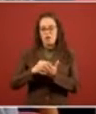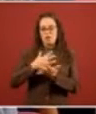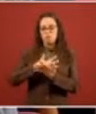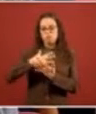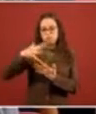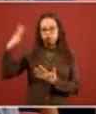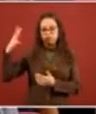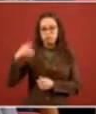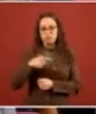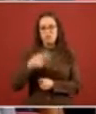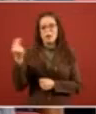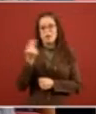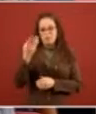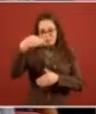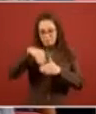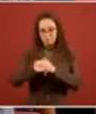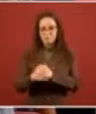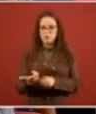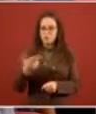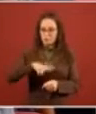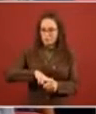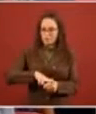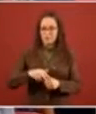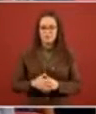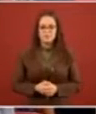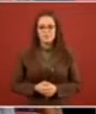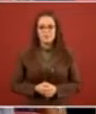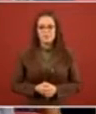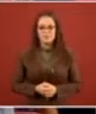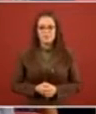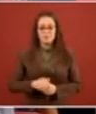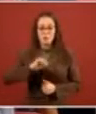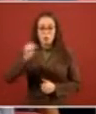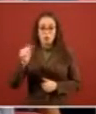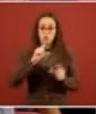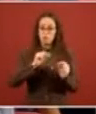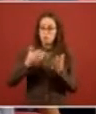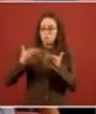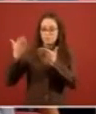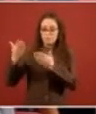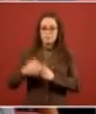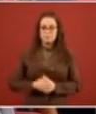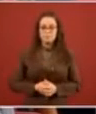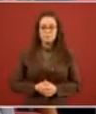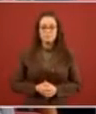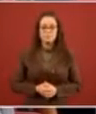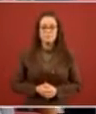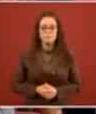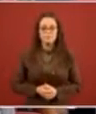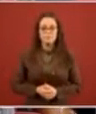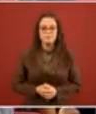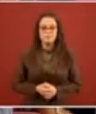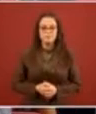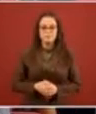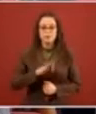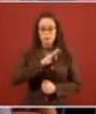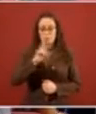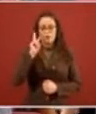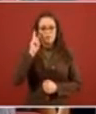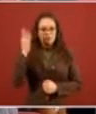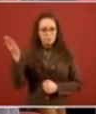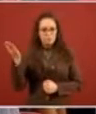casos que requieren de hospitalización. En la siguiente diapositiva, por favor, vamos a ver la